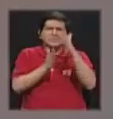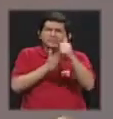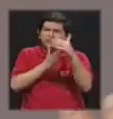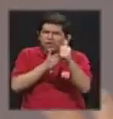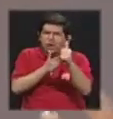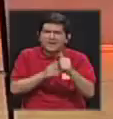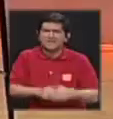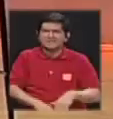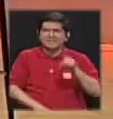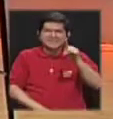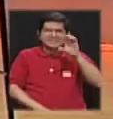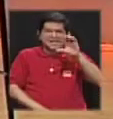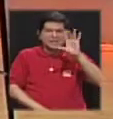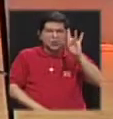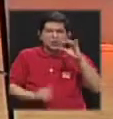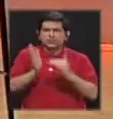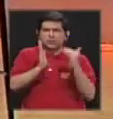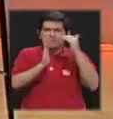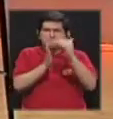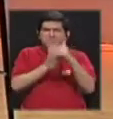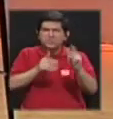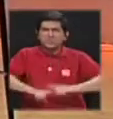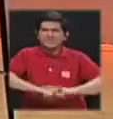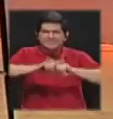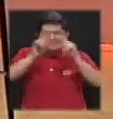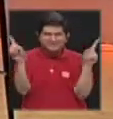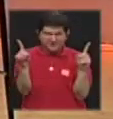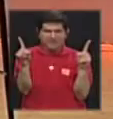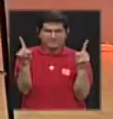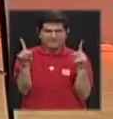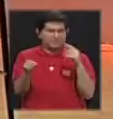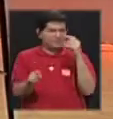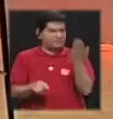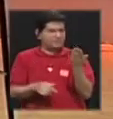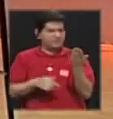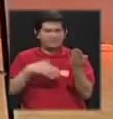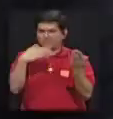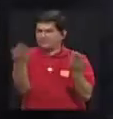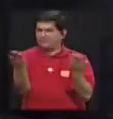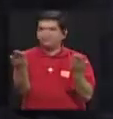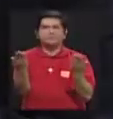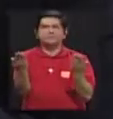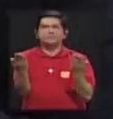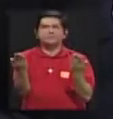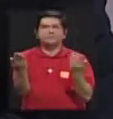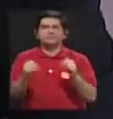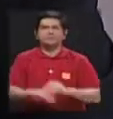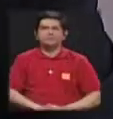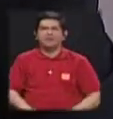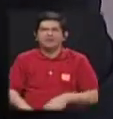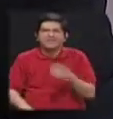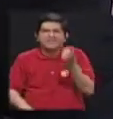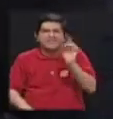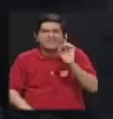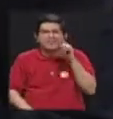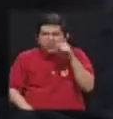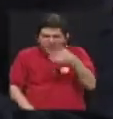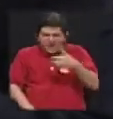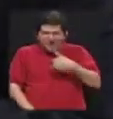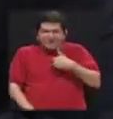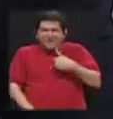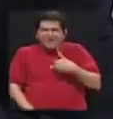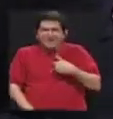$485 millones. Hay $108 millones de diferencia entre una y otra. ¿En dónde es que está? ¿En